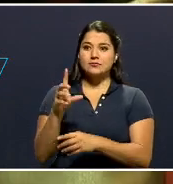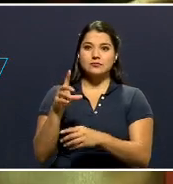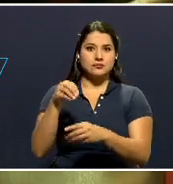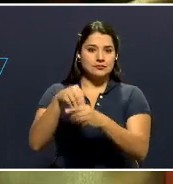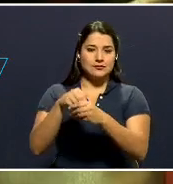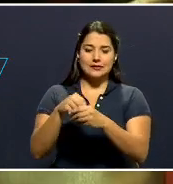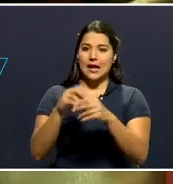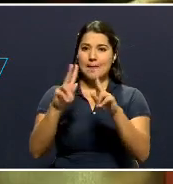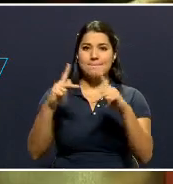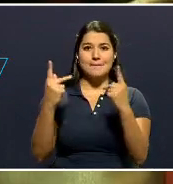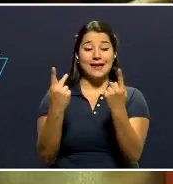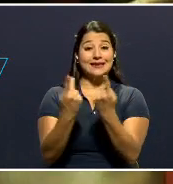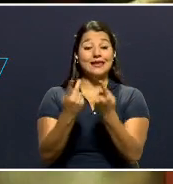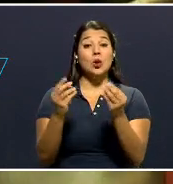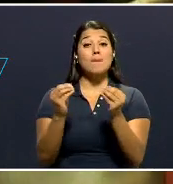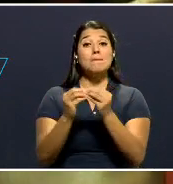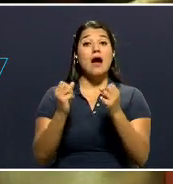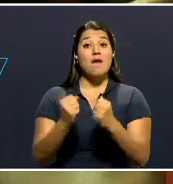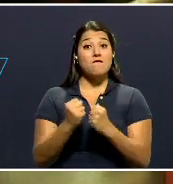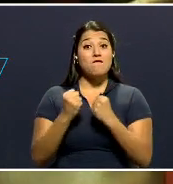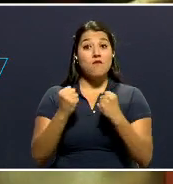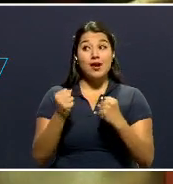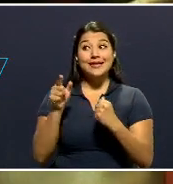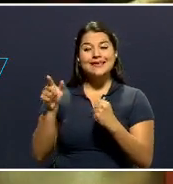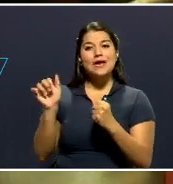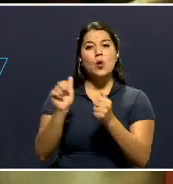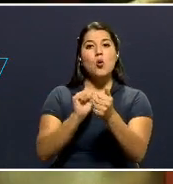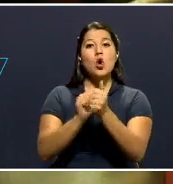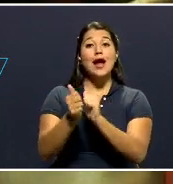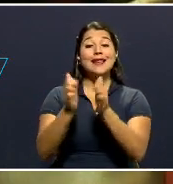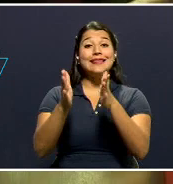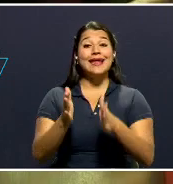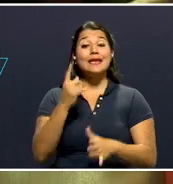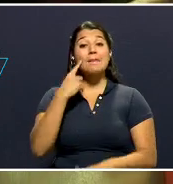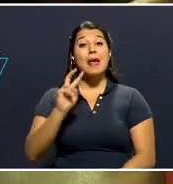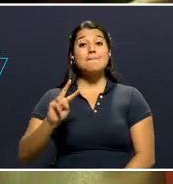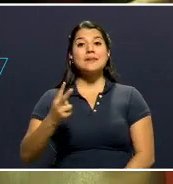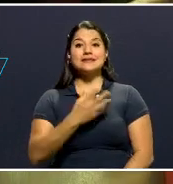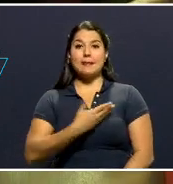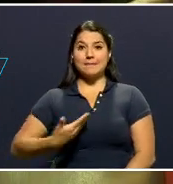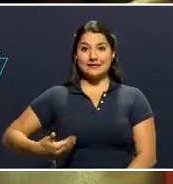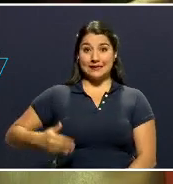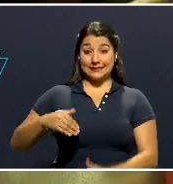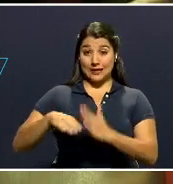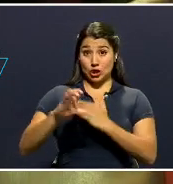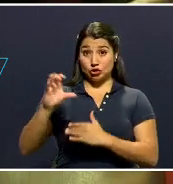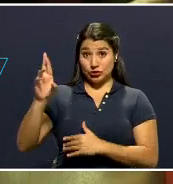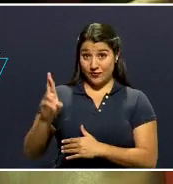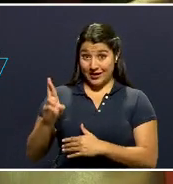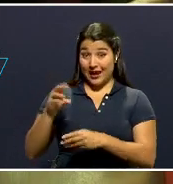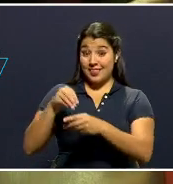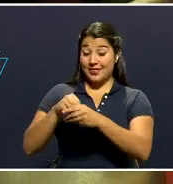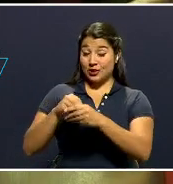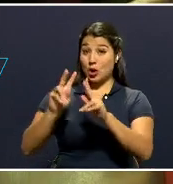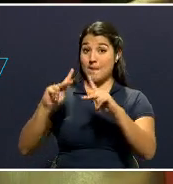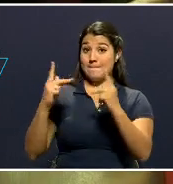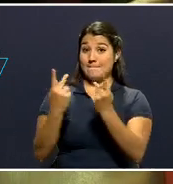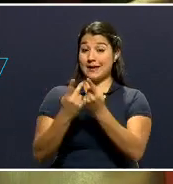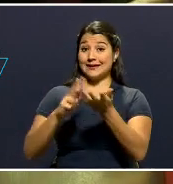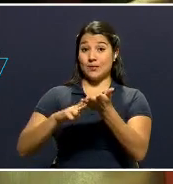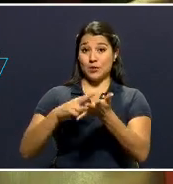fuerte como la candidata a una vicepresidencia de la República. Sin duda alguna, el músculo político,